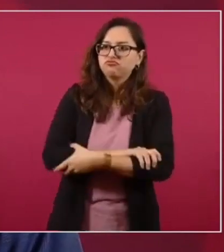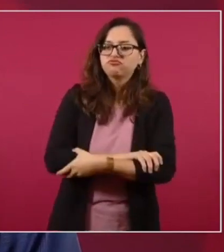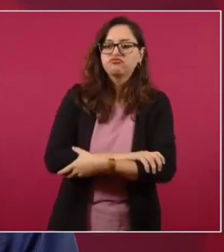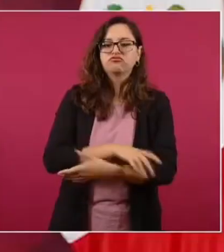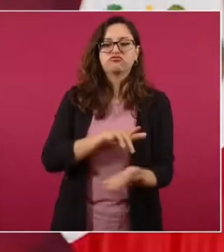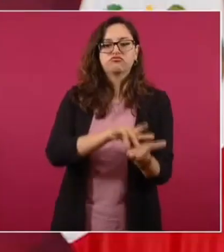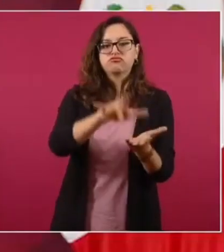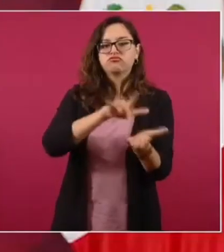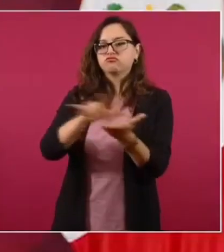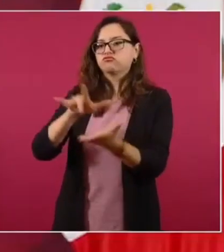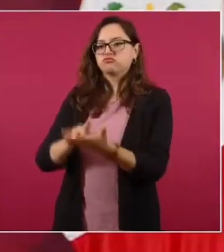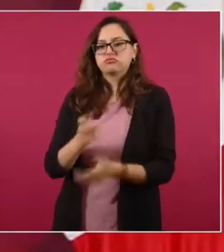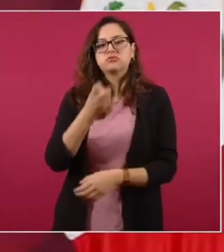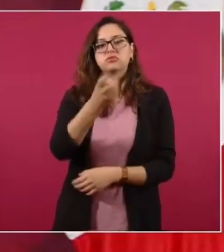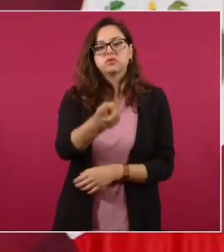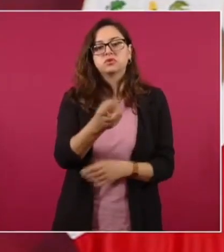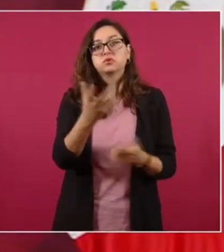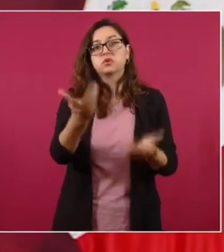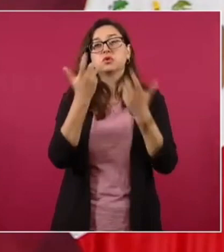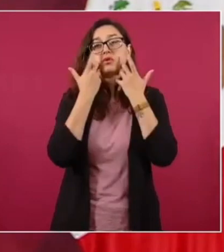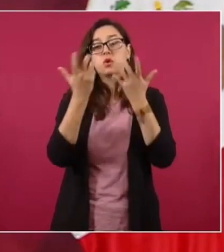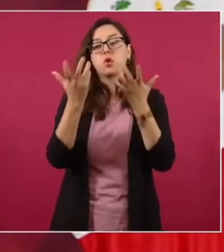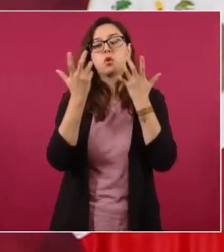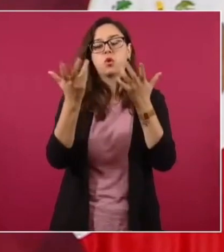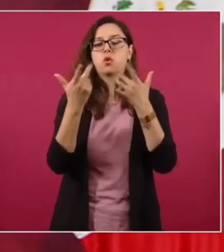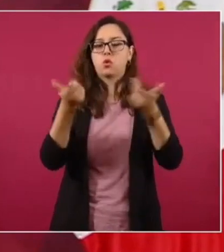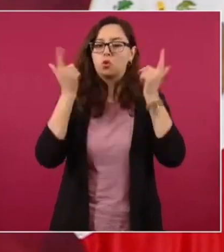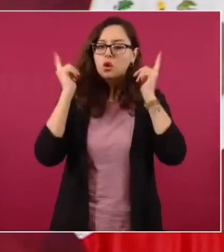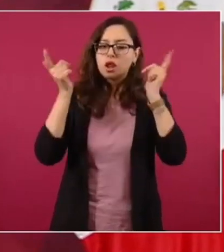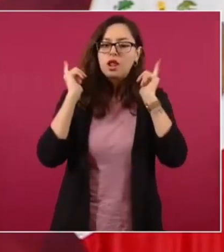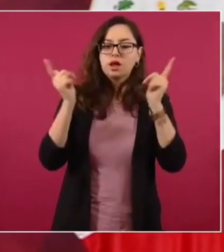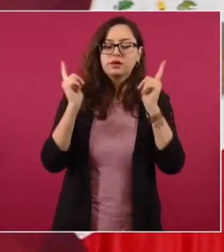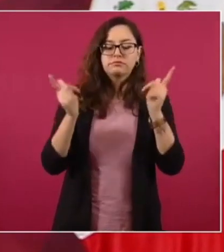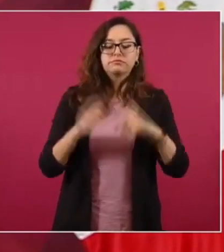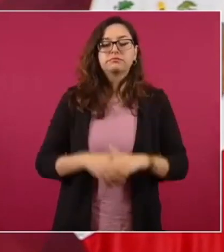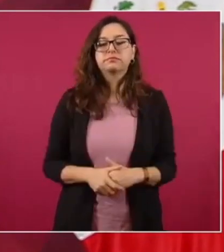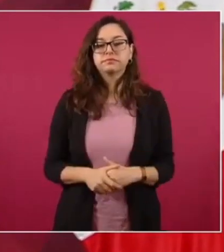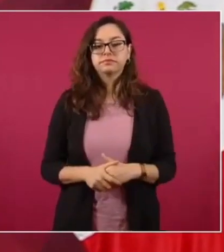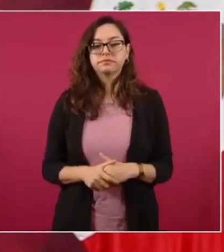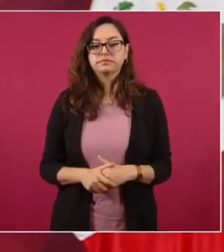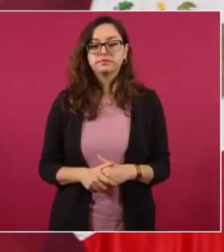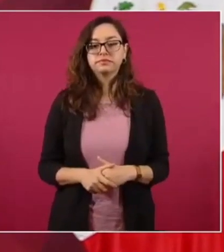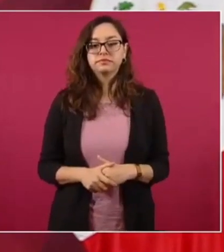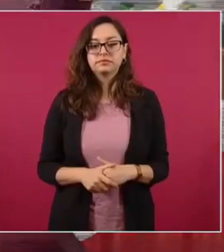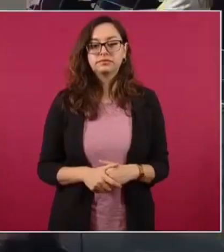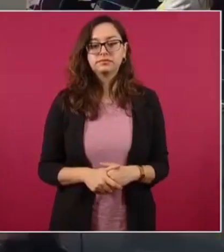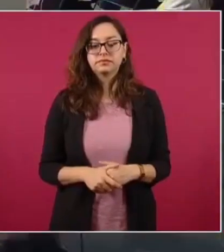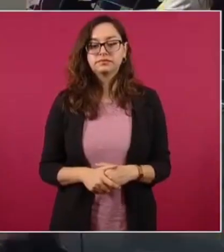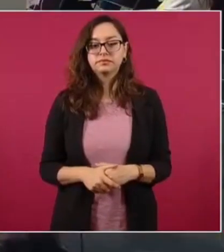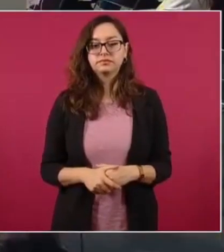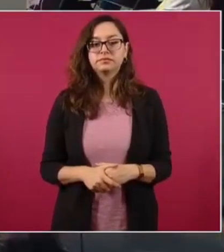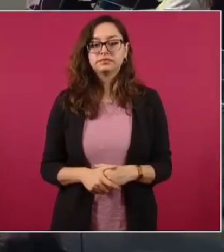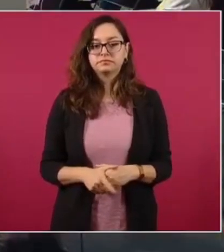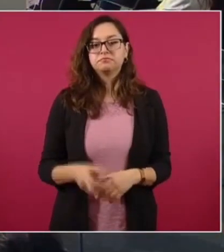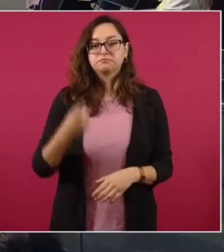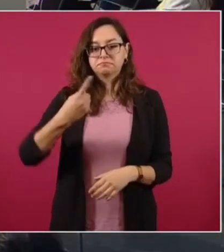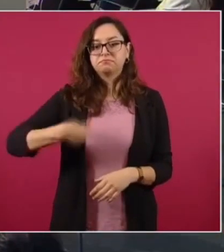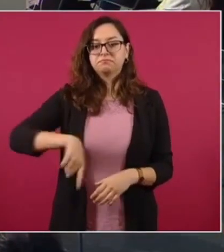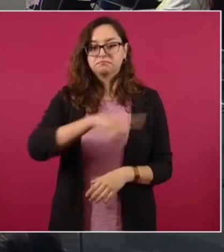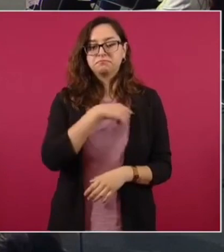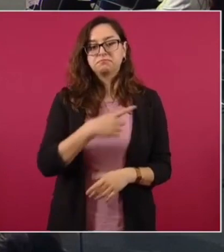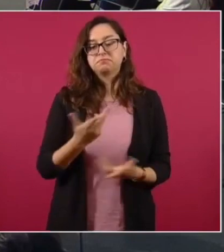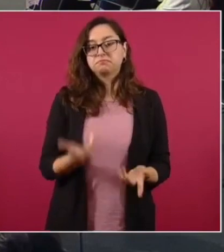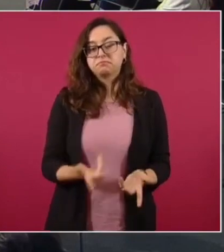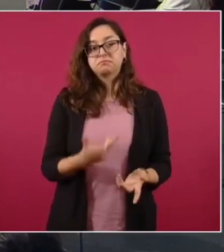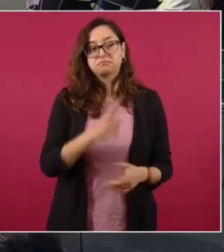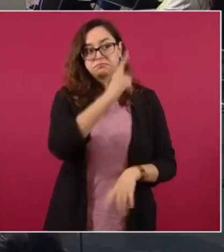Y eso es lo que deseamos en todos los casos. Y somos muy respetuosos del